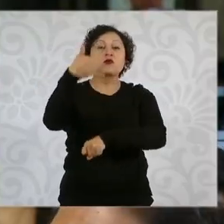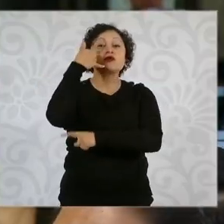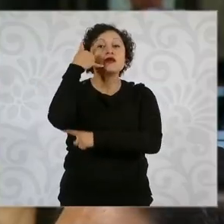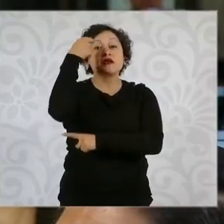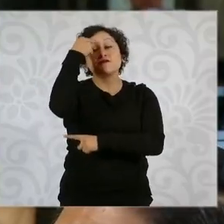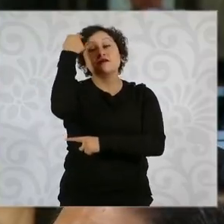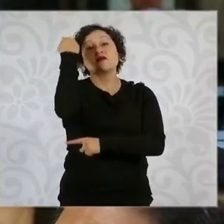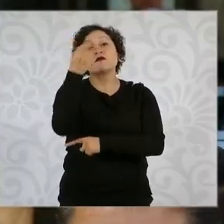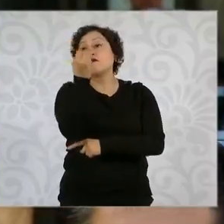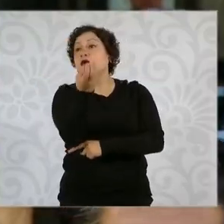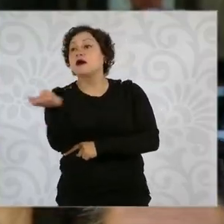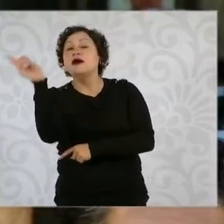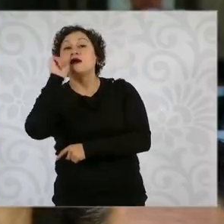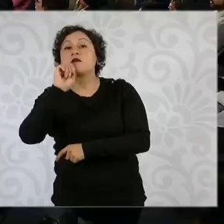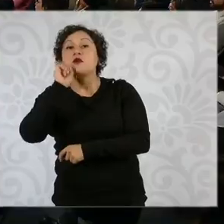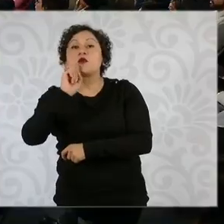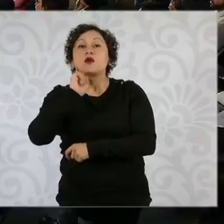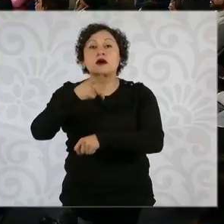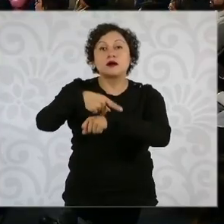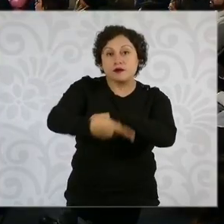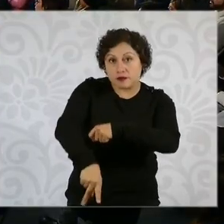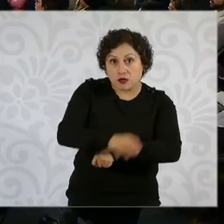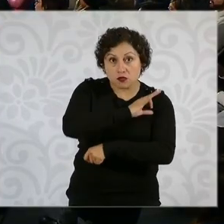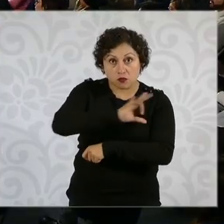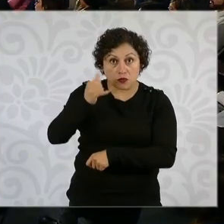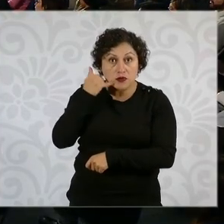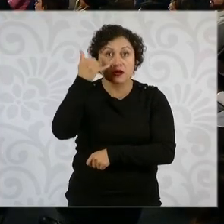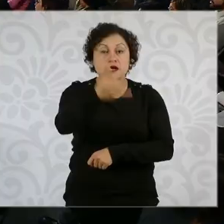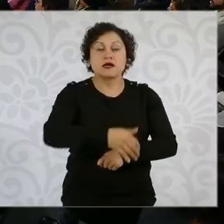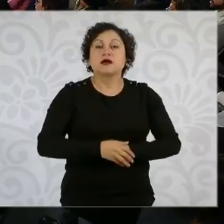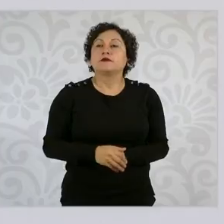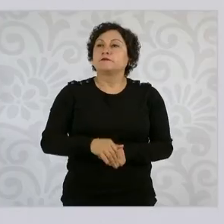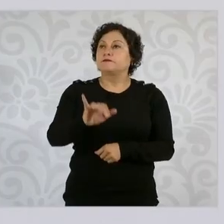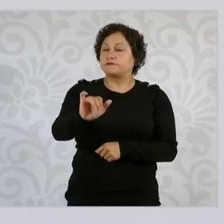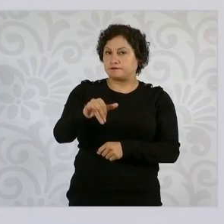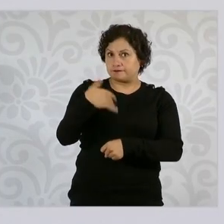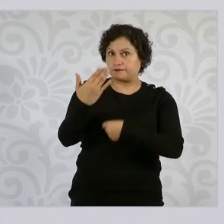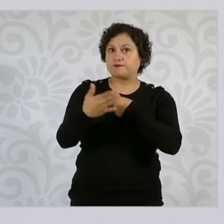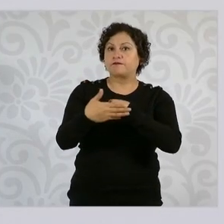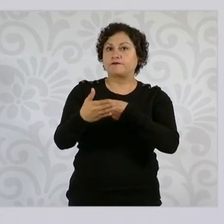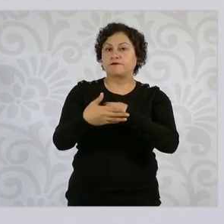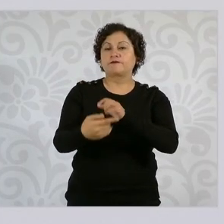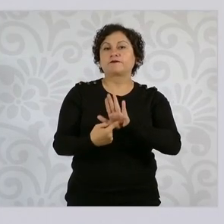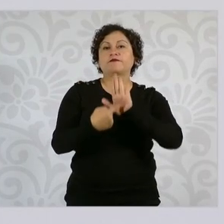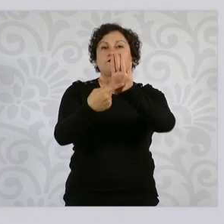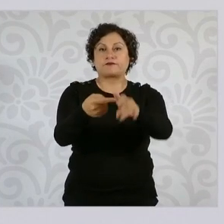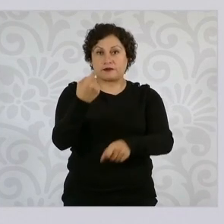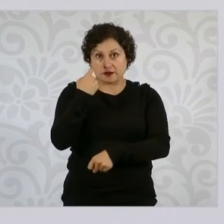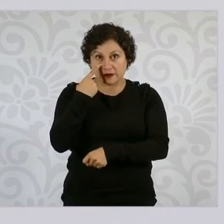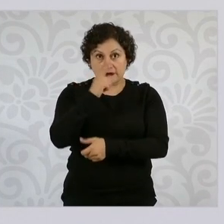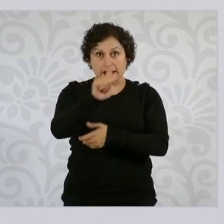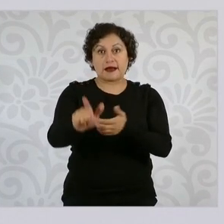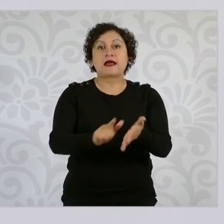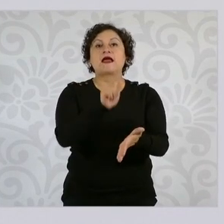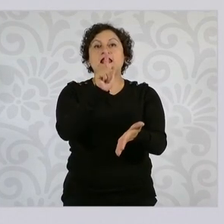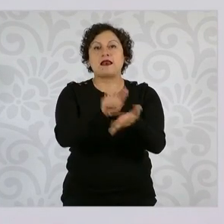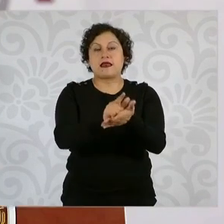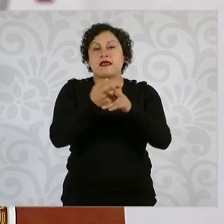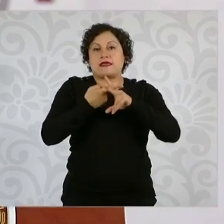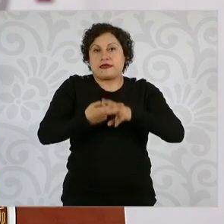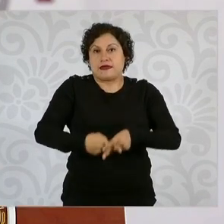Secretaría de la… Ya vamos a presentar. Okay. La ley orgánica entra en funciones